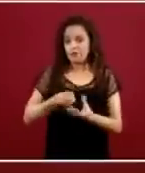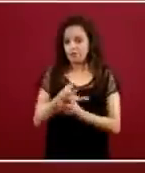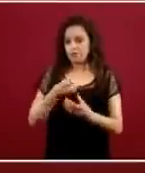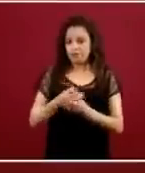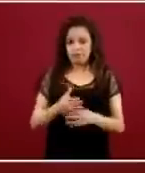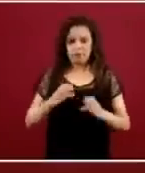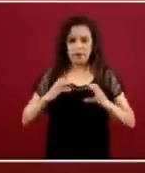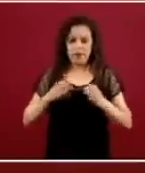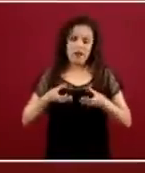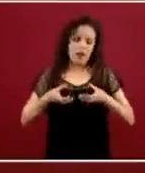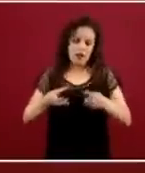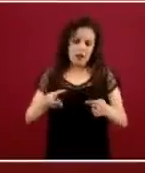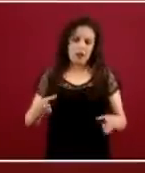se reducen los contagios